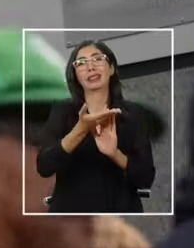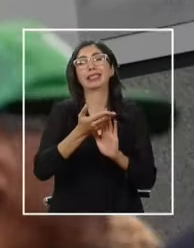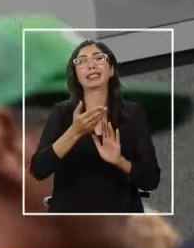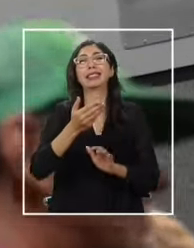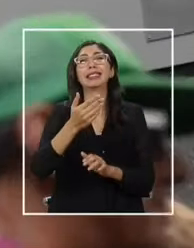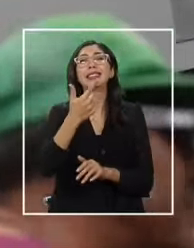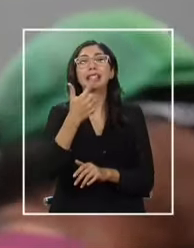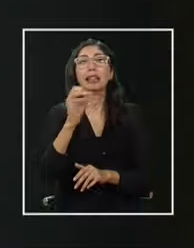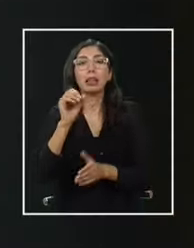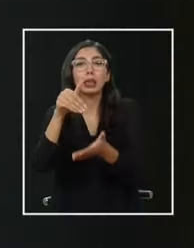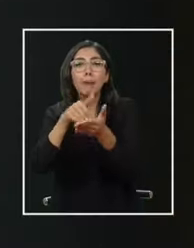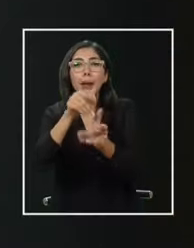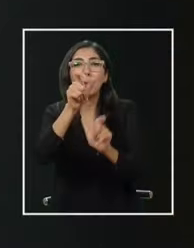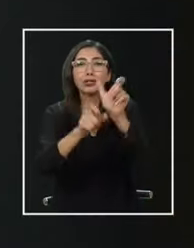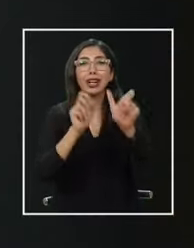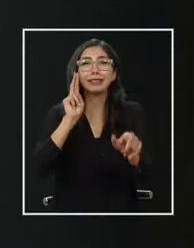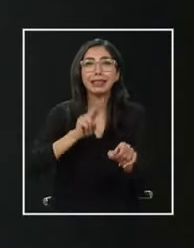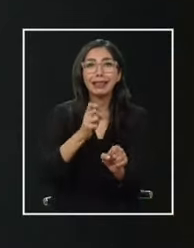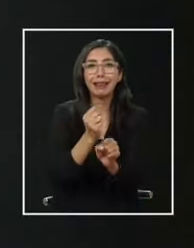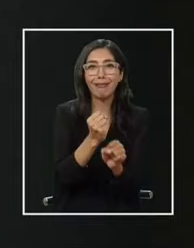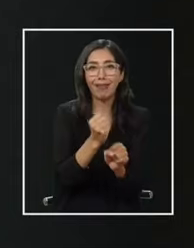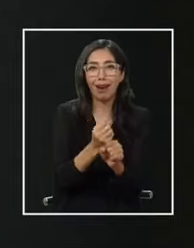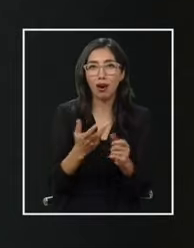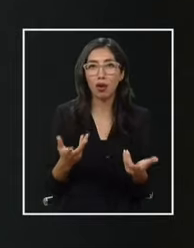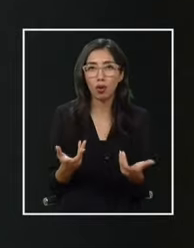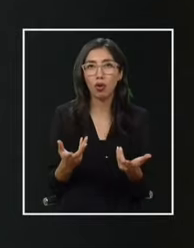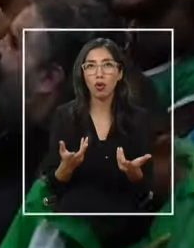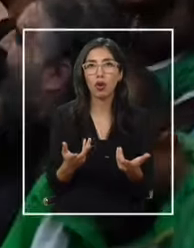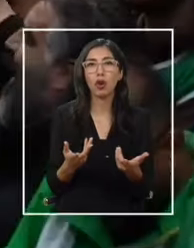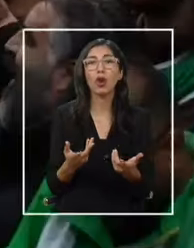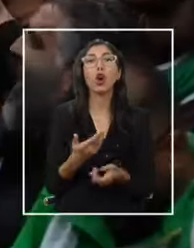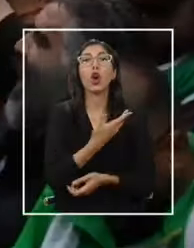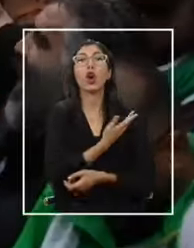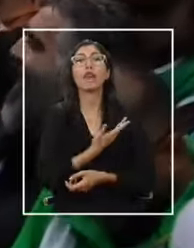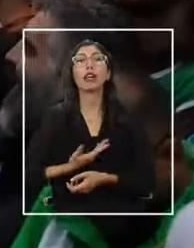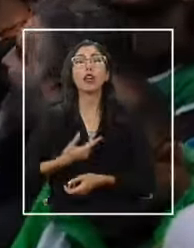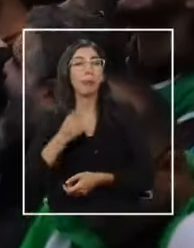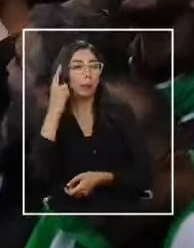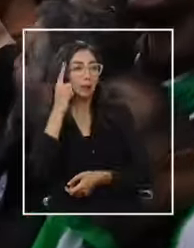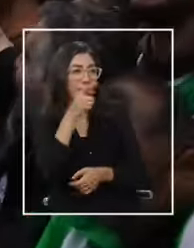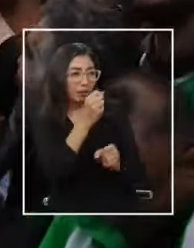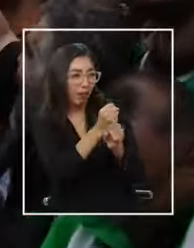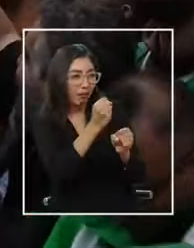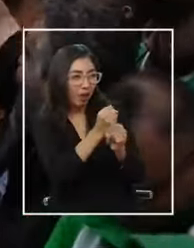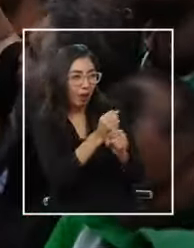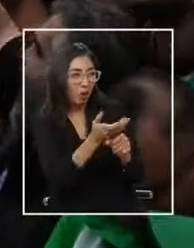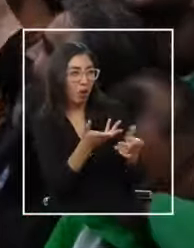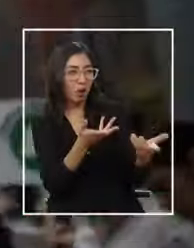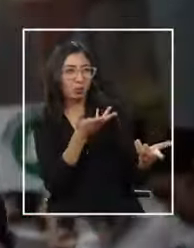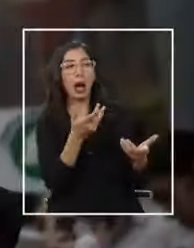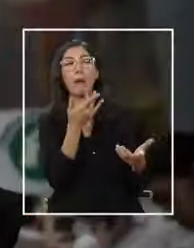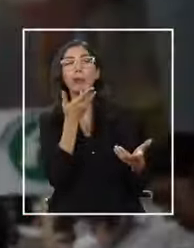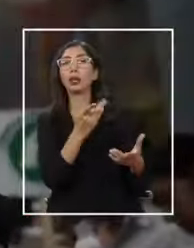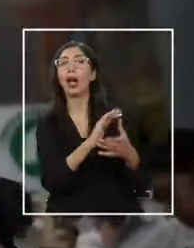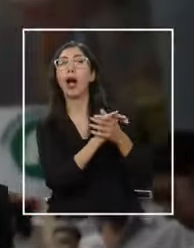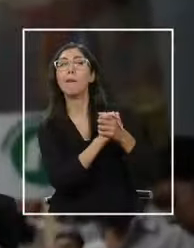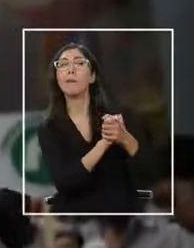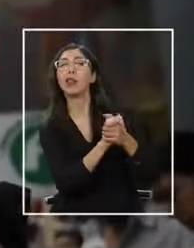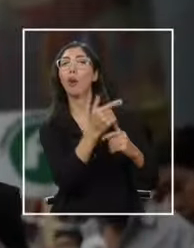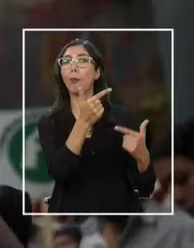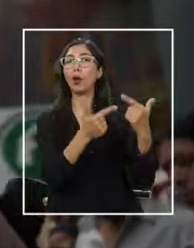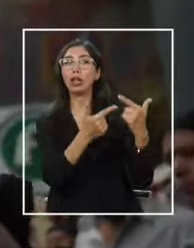70.000. La razón, lograr el déficit cero y eliminar cargos que consideran que fueron asignados por afinidad política en